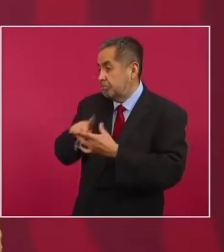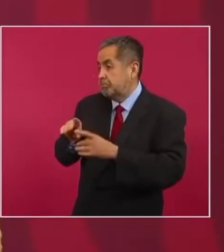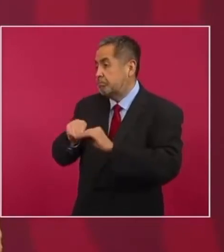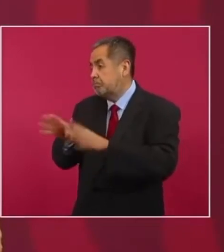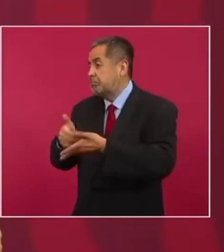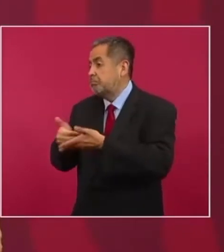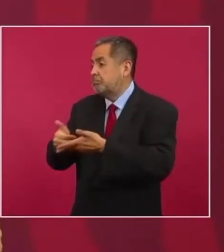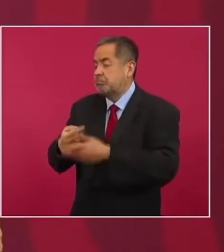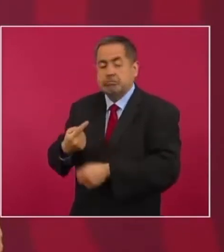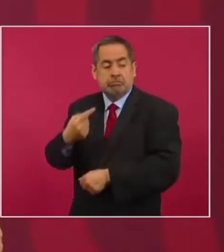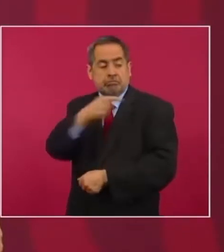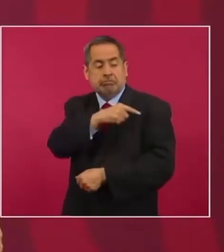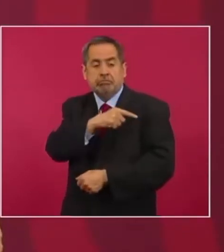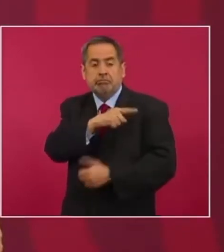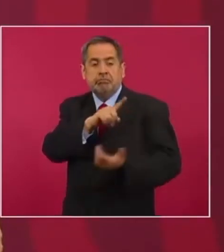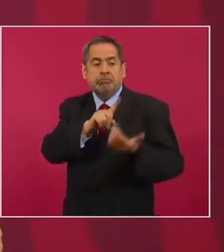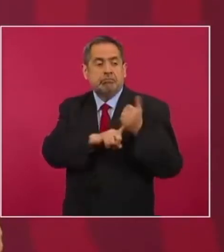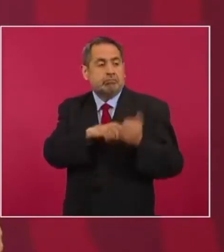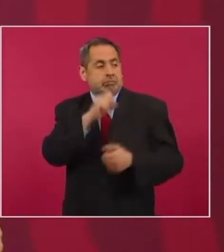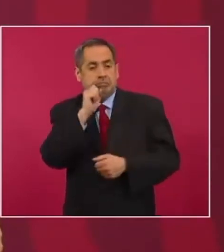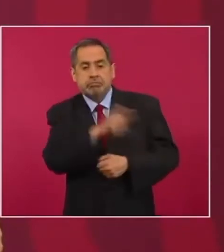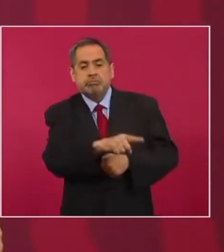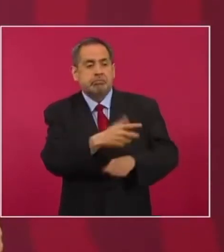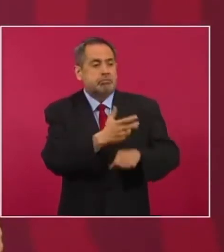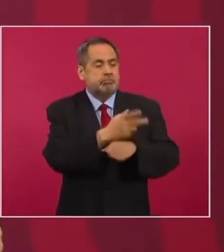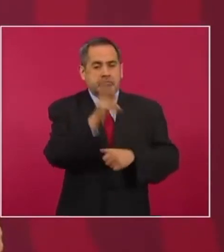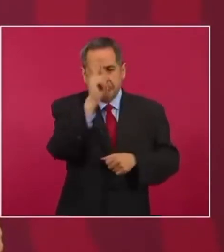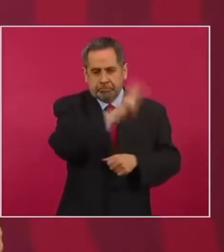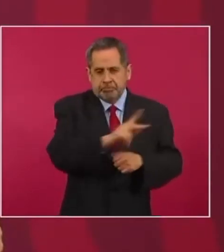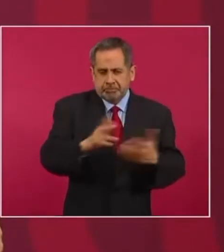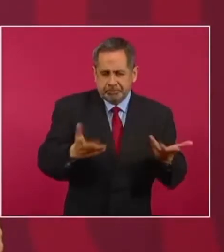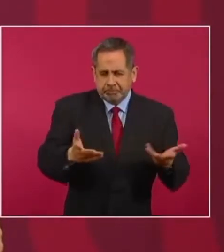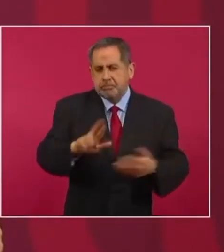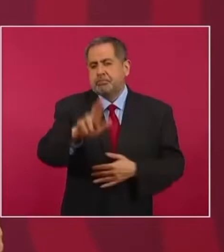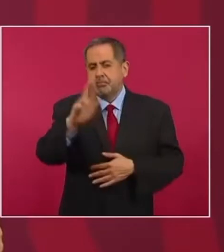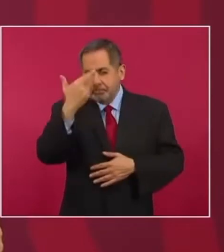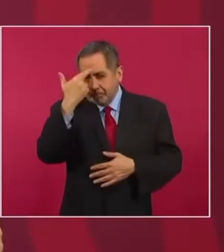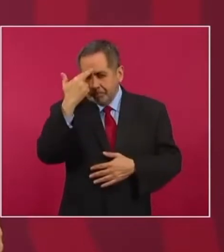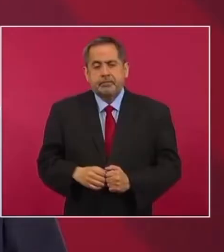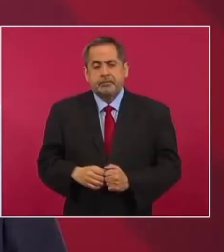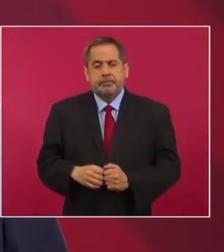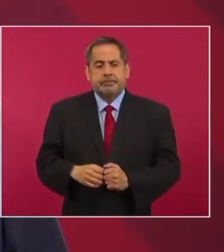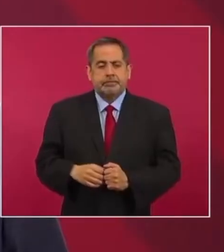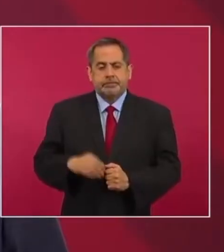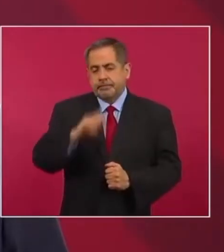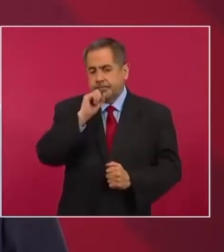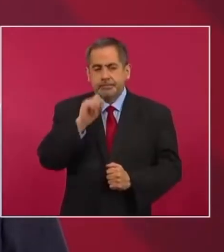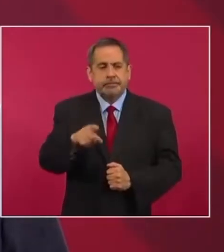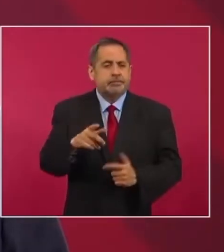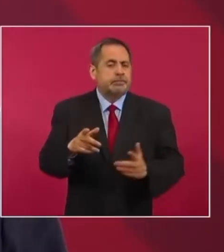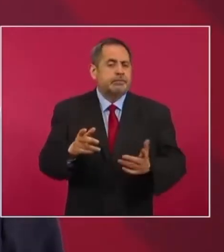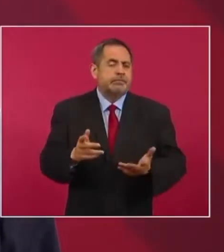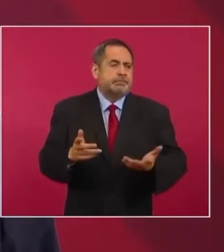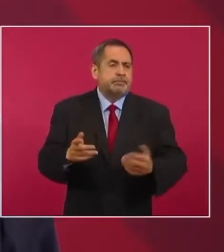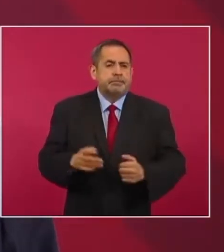mal informado, porque de lo contrario estaría actuando de manera injerencista.